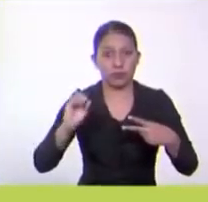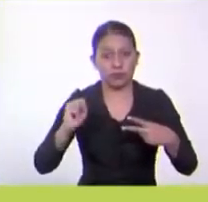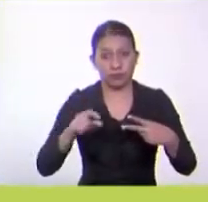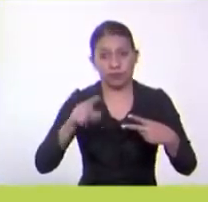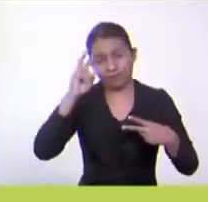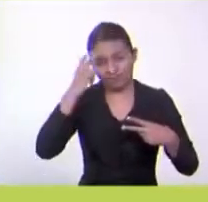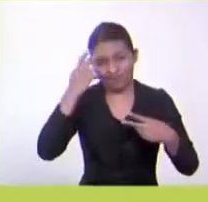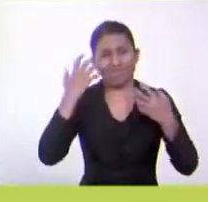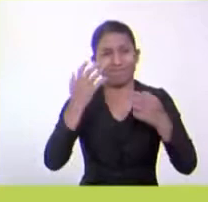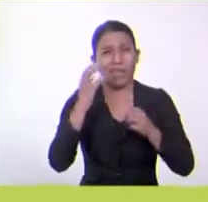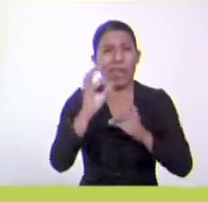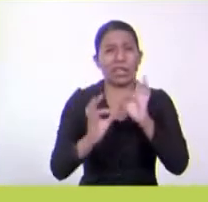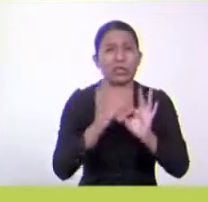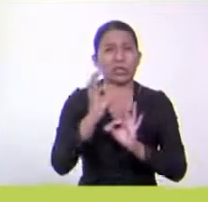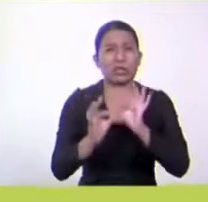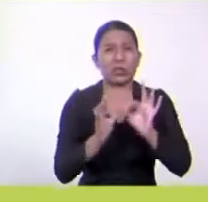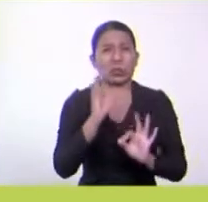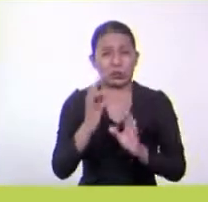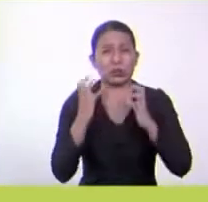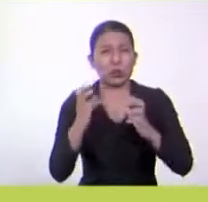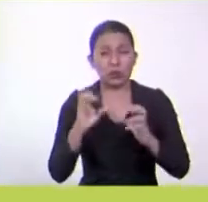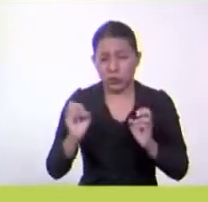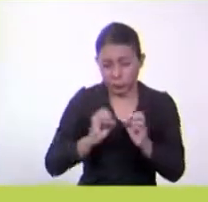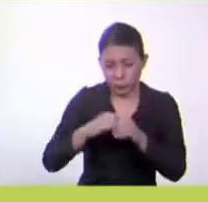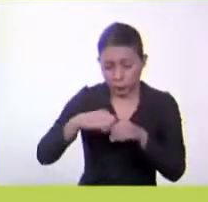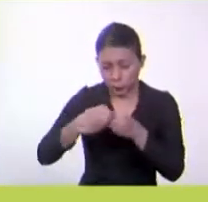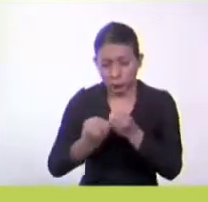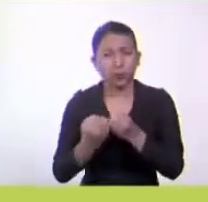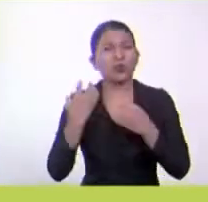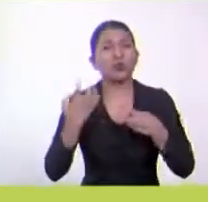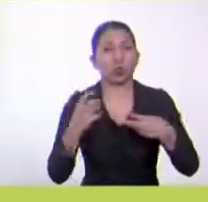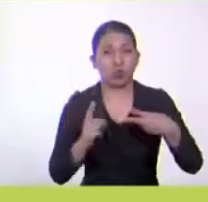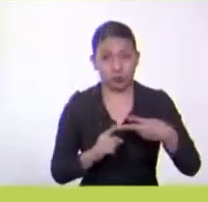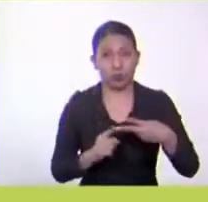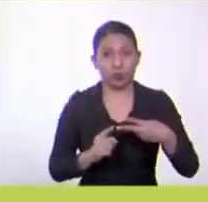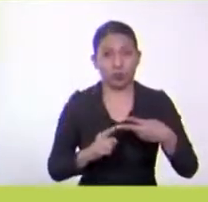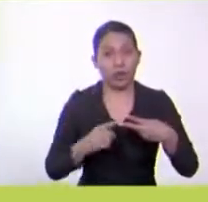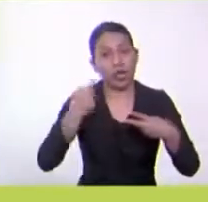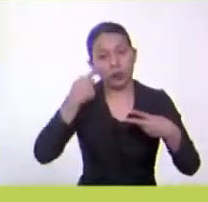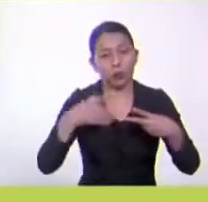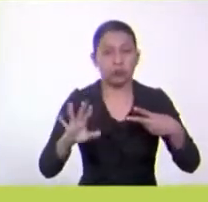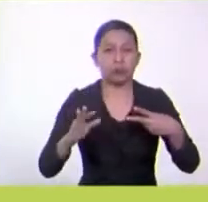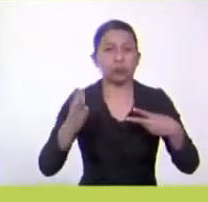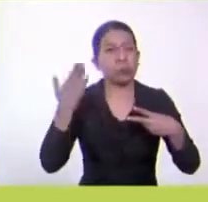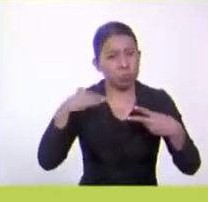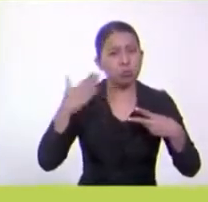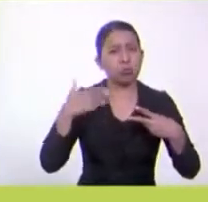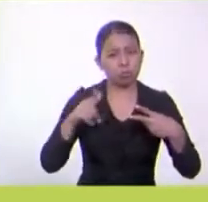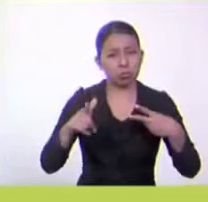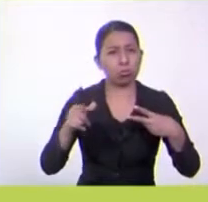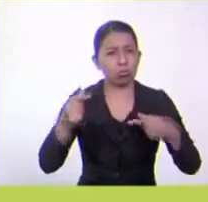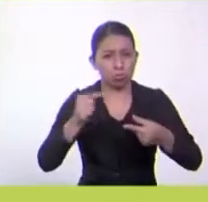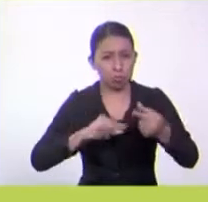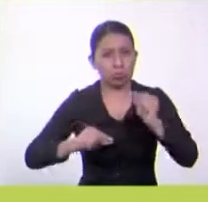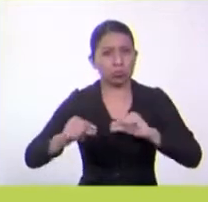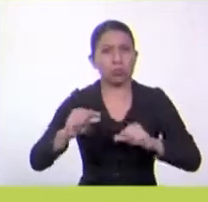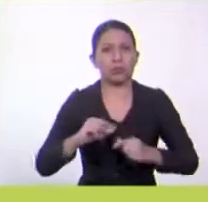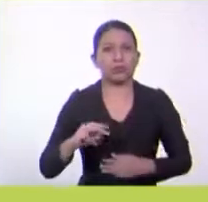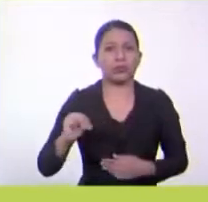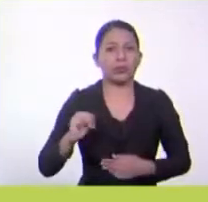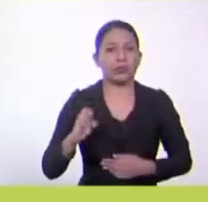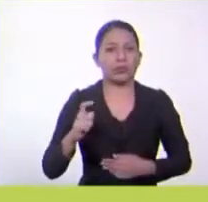varios átomos, por tanto formado por más de un átomo, como el más conocido en química orgánica, el